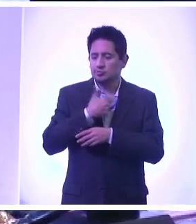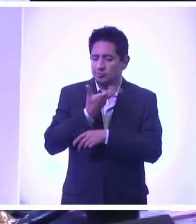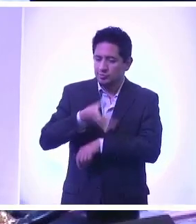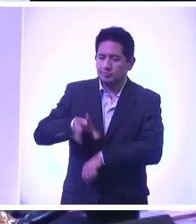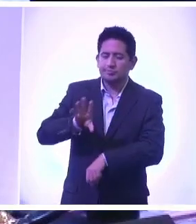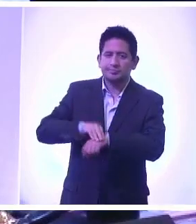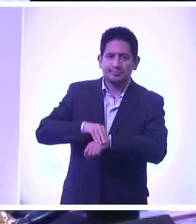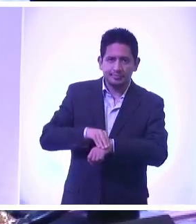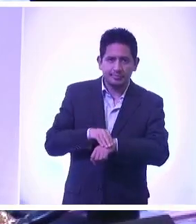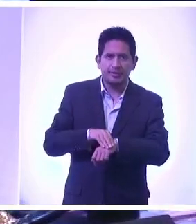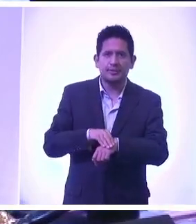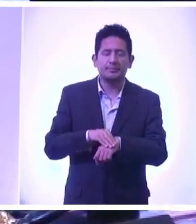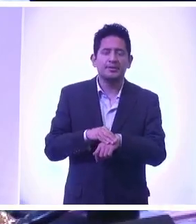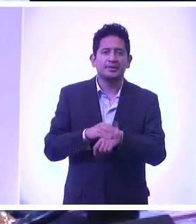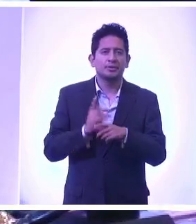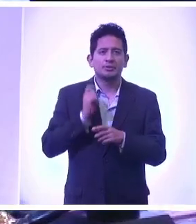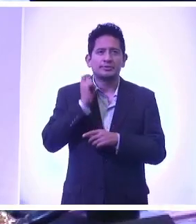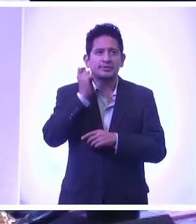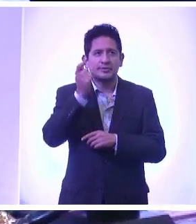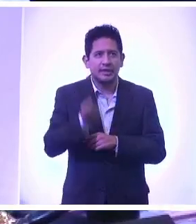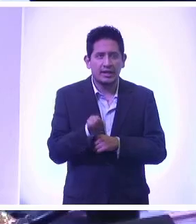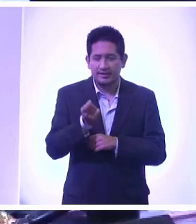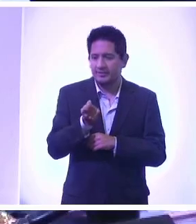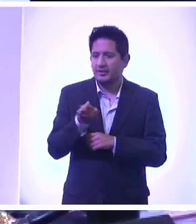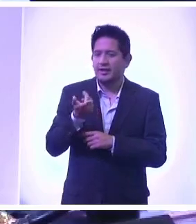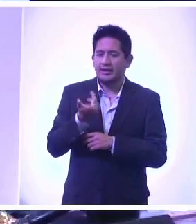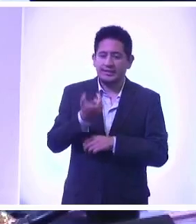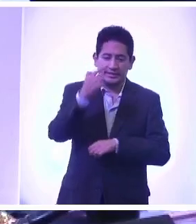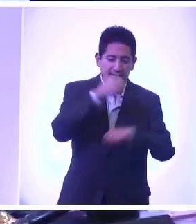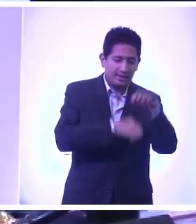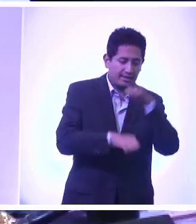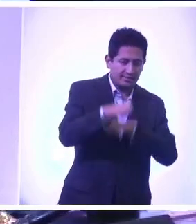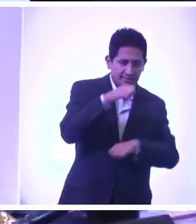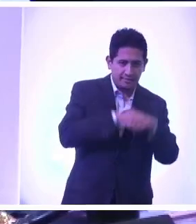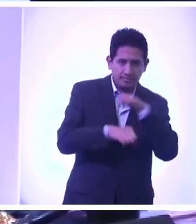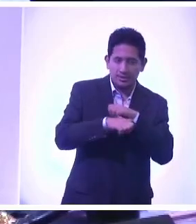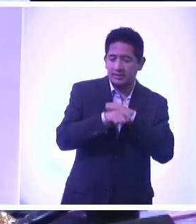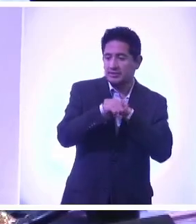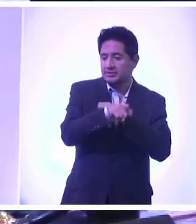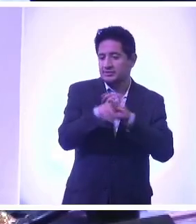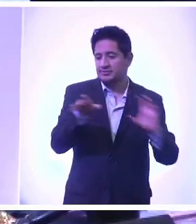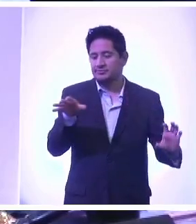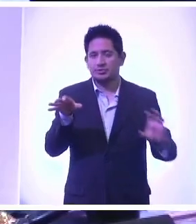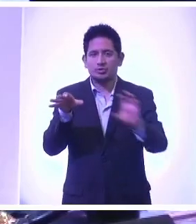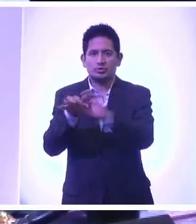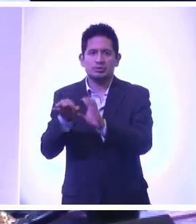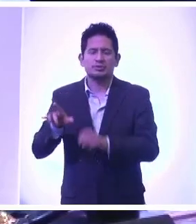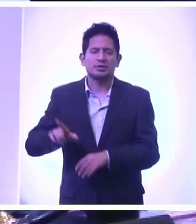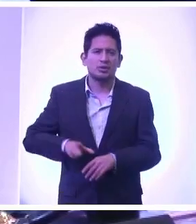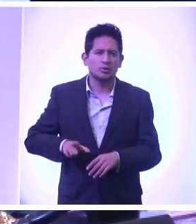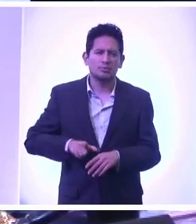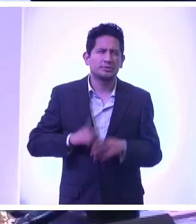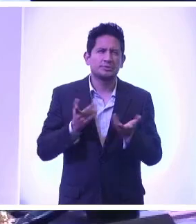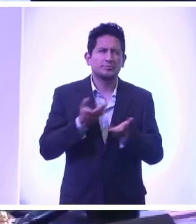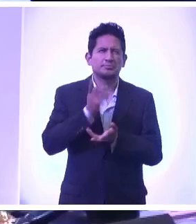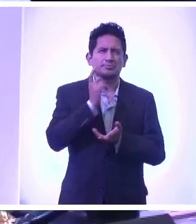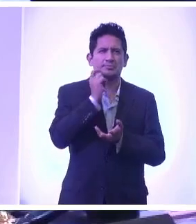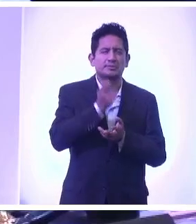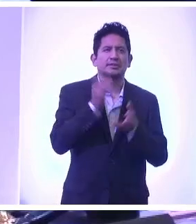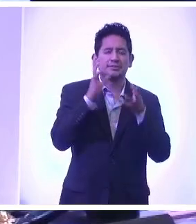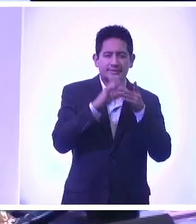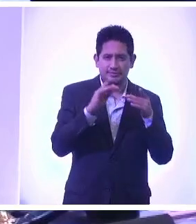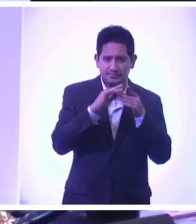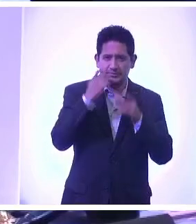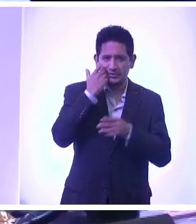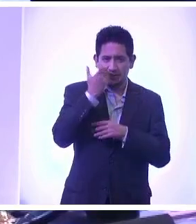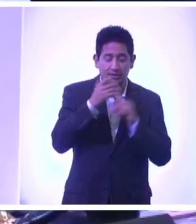que la forma o el actuar de las empresas perm la administración pública A qué voy en ese sentido eh mientras en